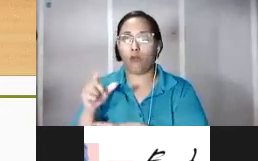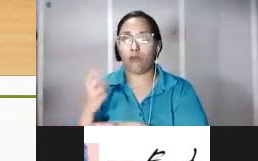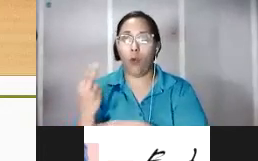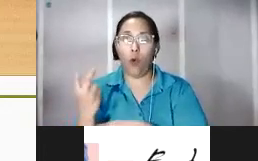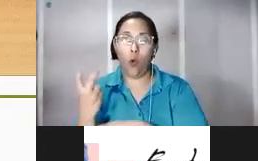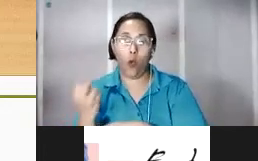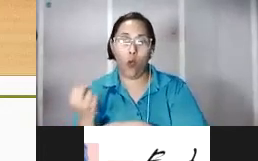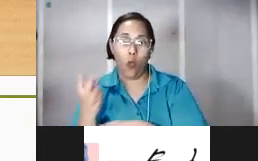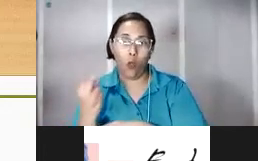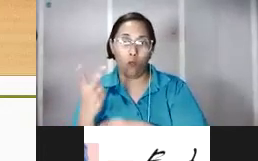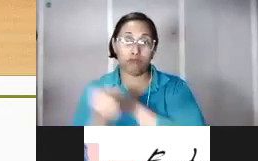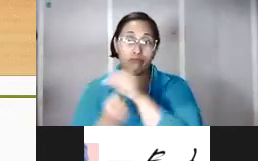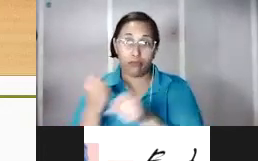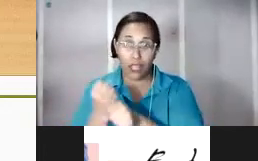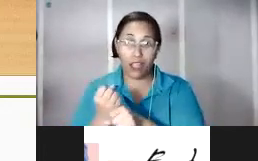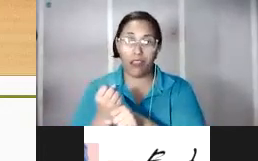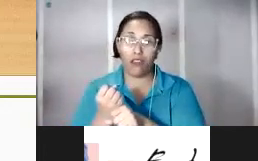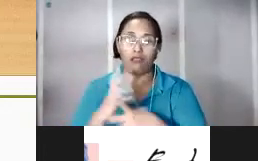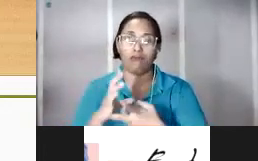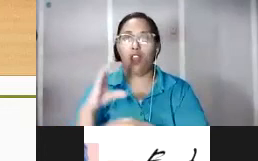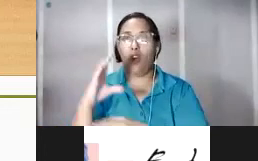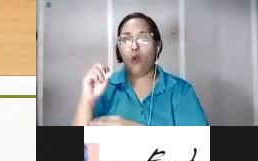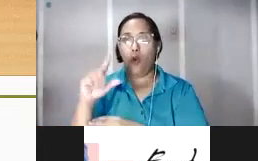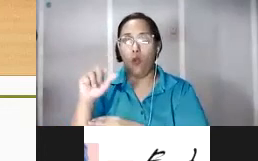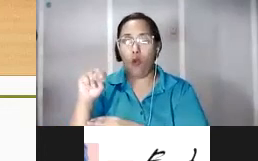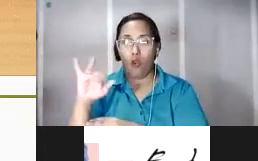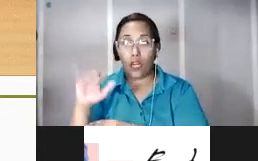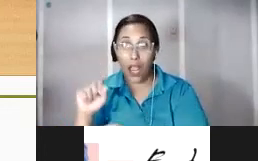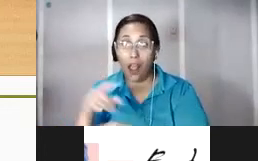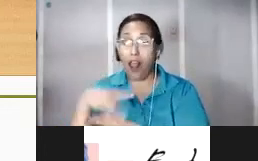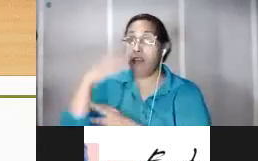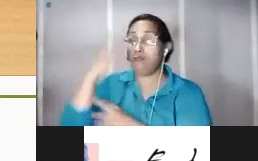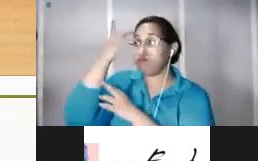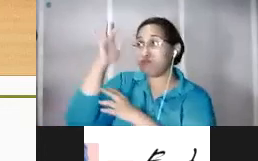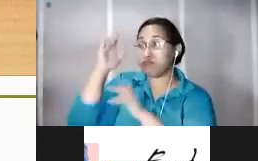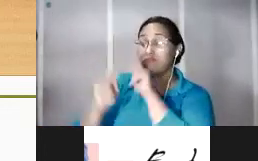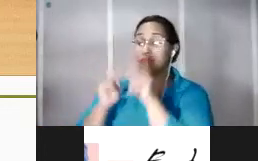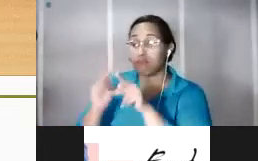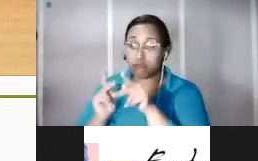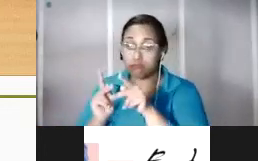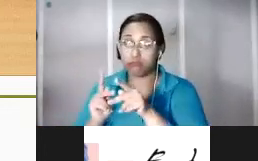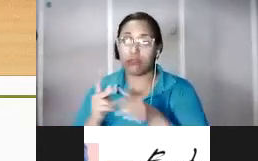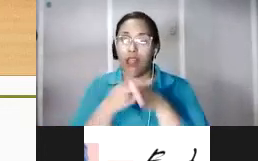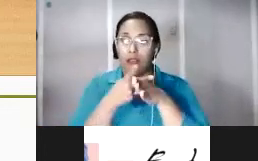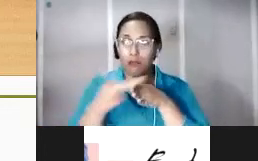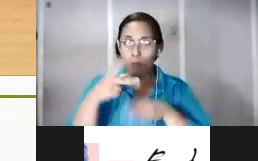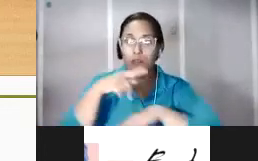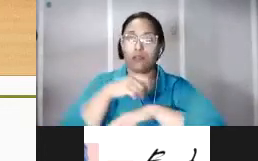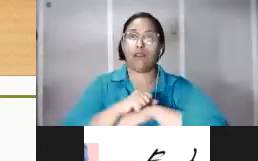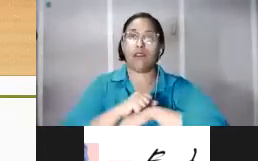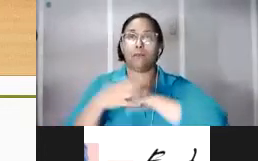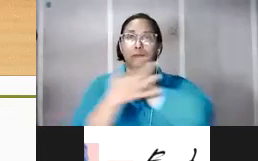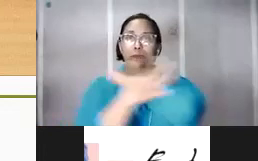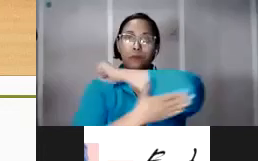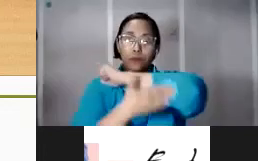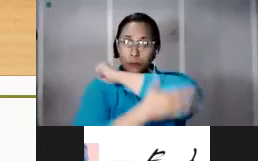de dominación colonial. La clase intelectual, propietaria y profesional del país